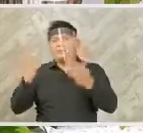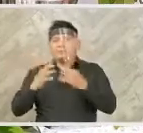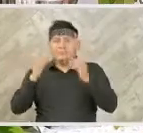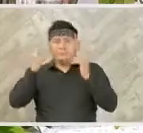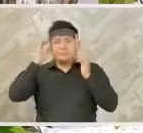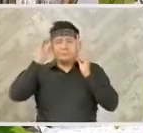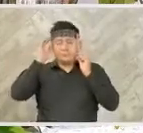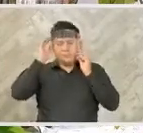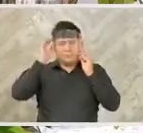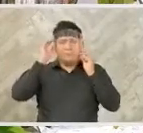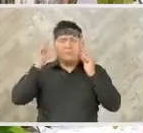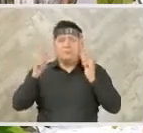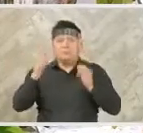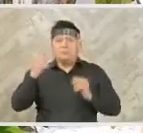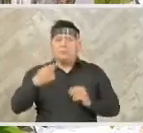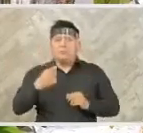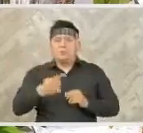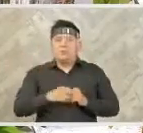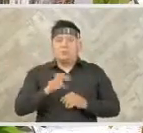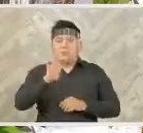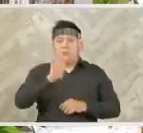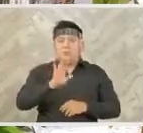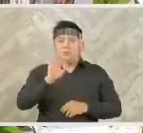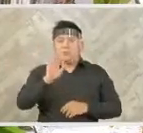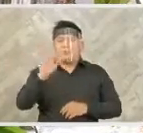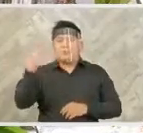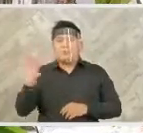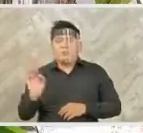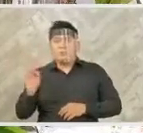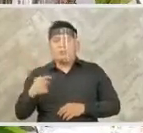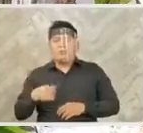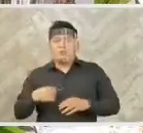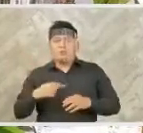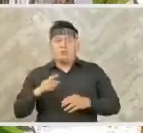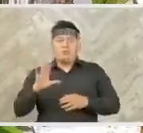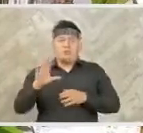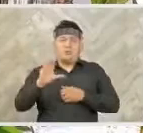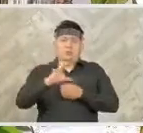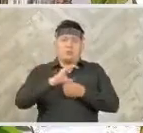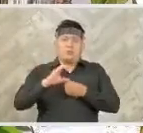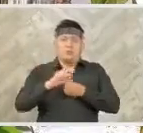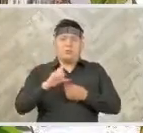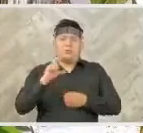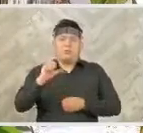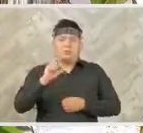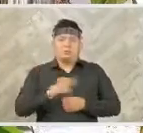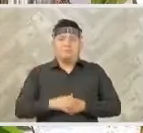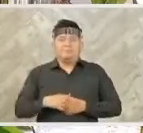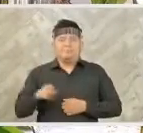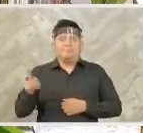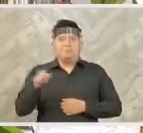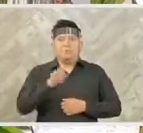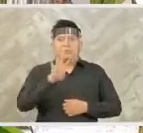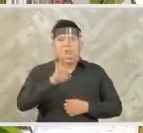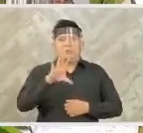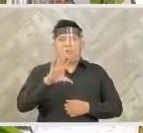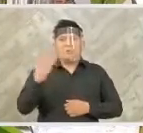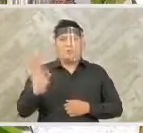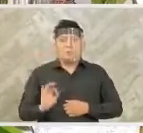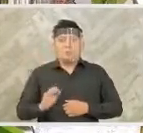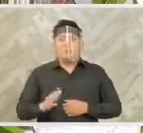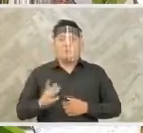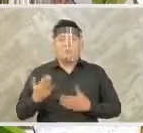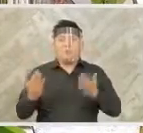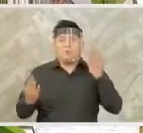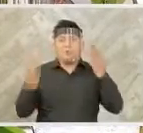dijimos todos acá que el 92% del territorio de nuestro municipio es rural. Luego allí hay una potencialidad muy importante. Lo